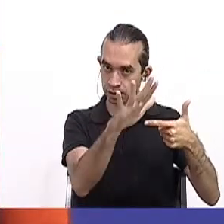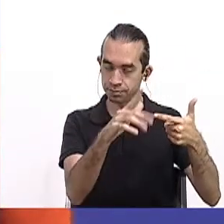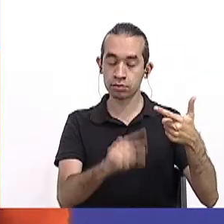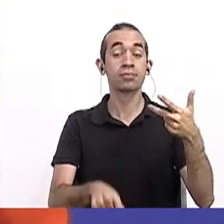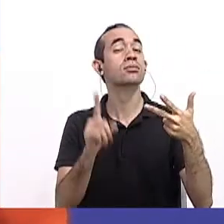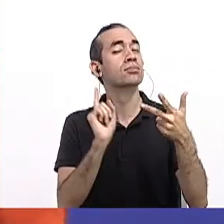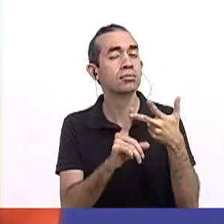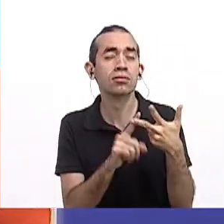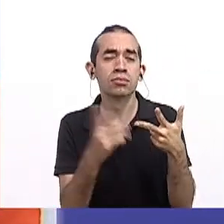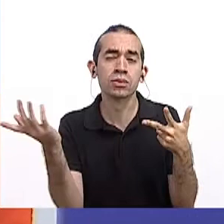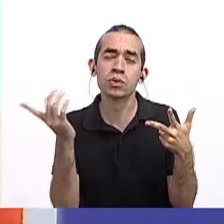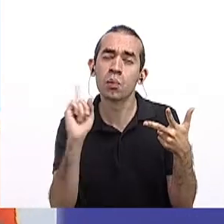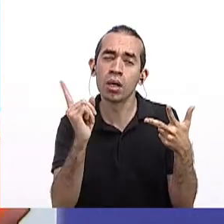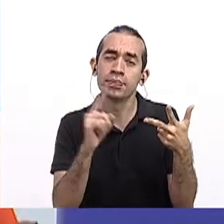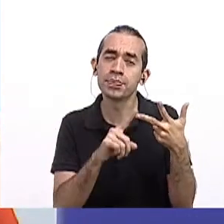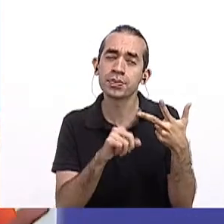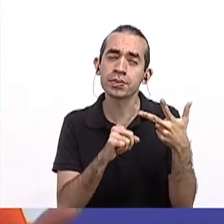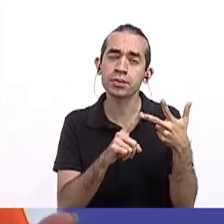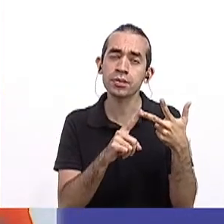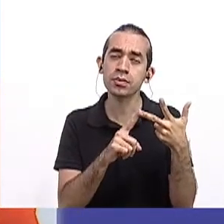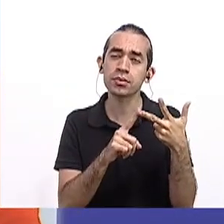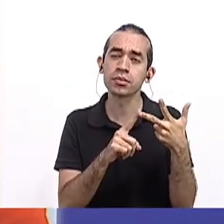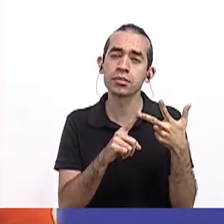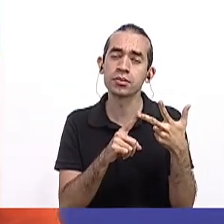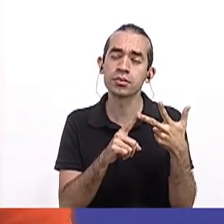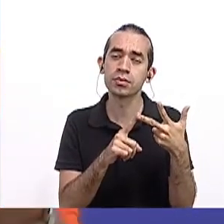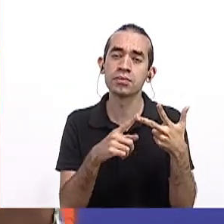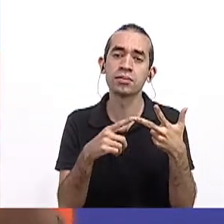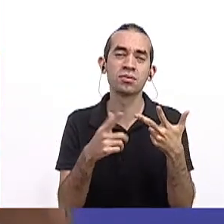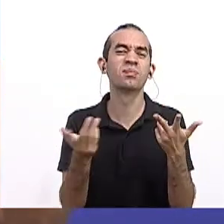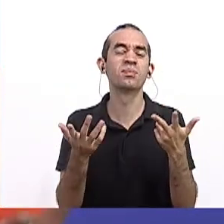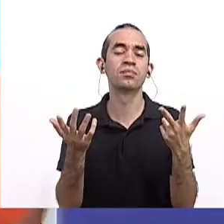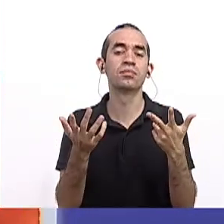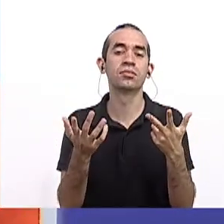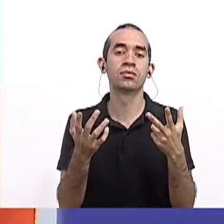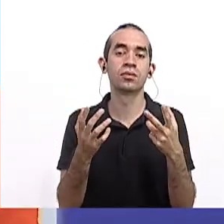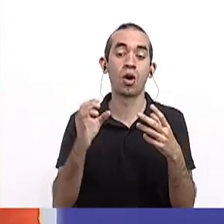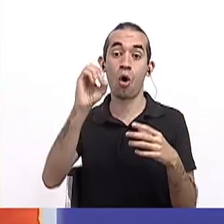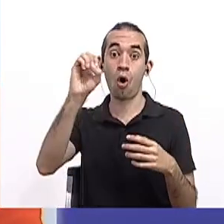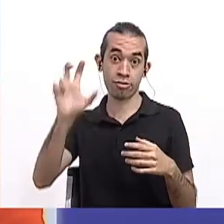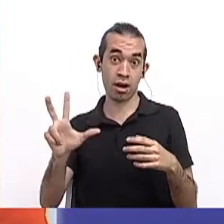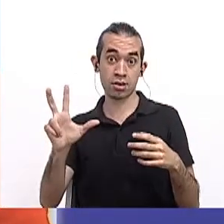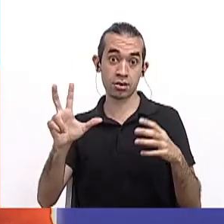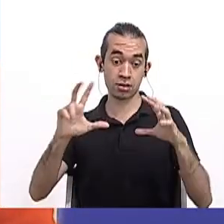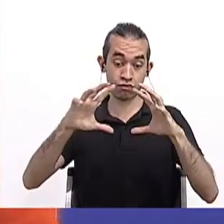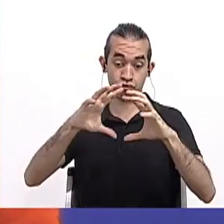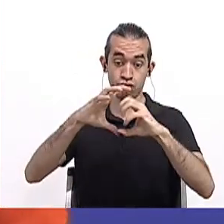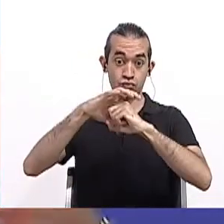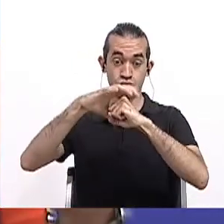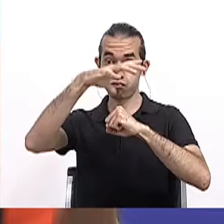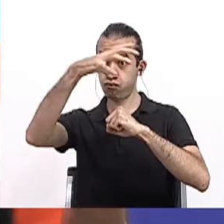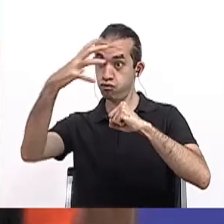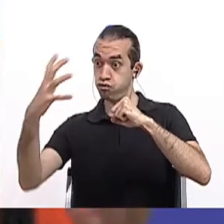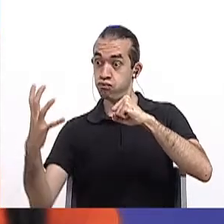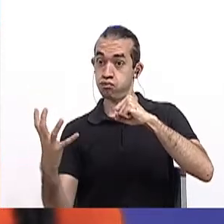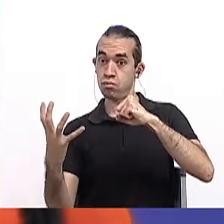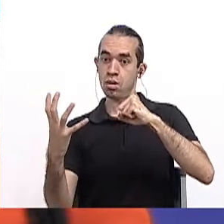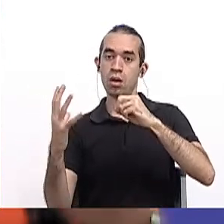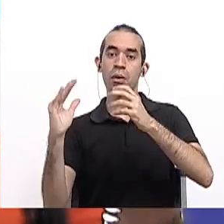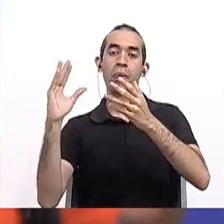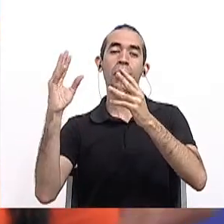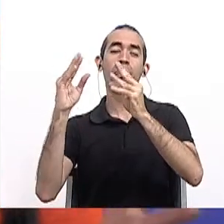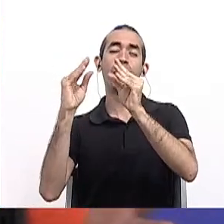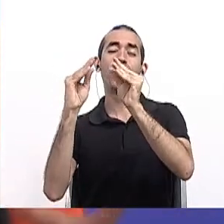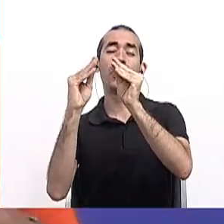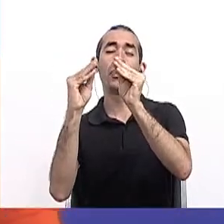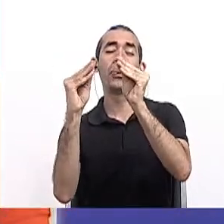frontera planetaria y ese es el agotamiento del ozono en la estratosfera. ¿Qué sucede? Bueno,